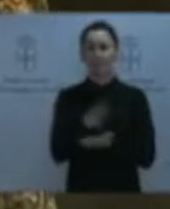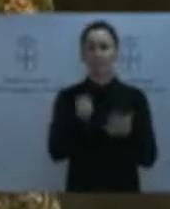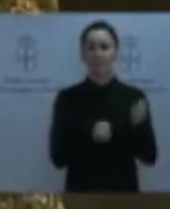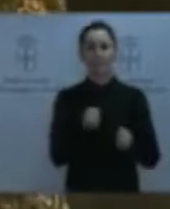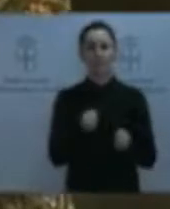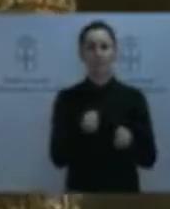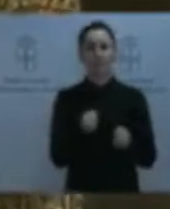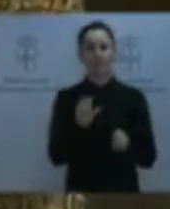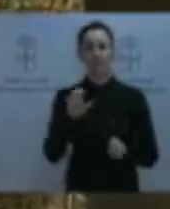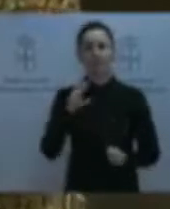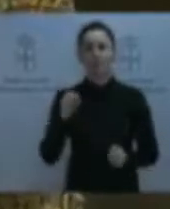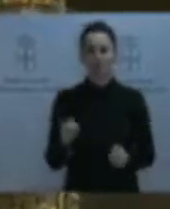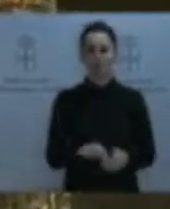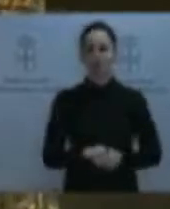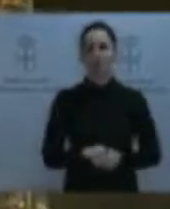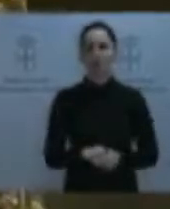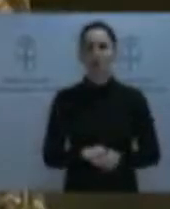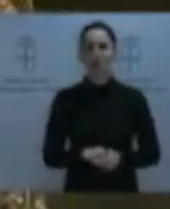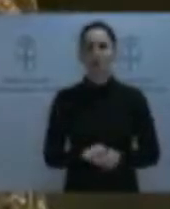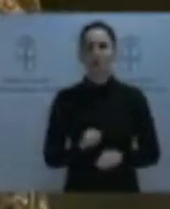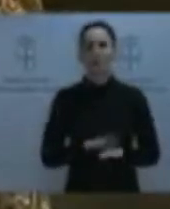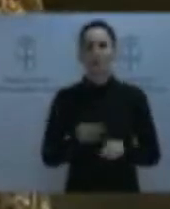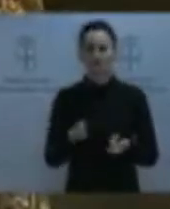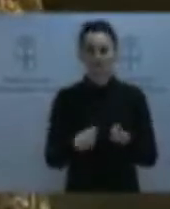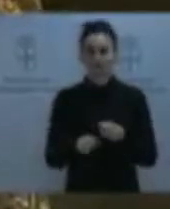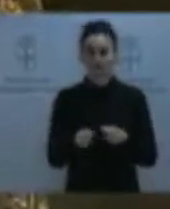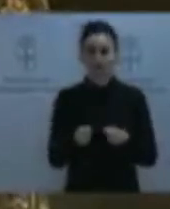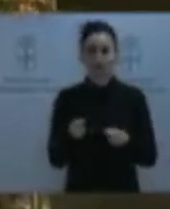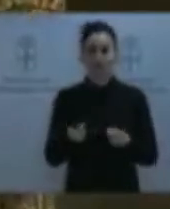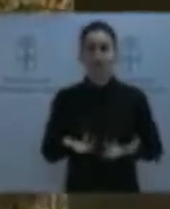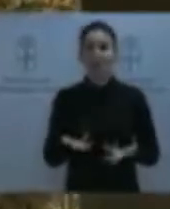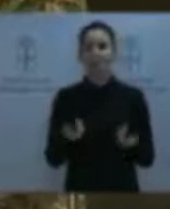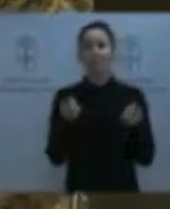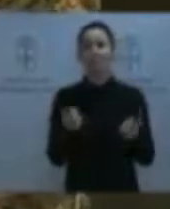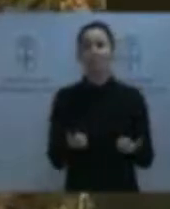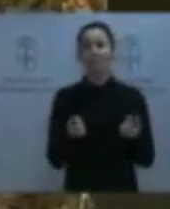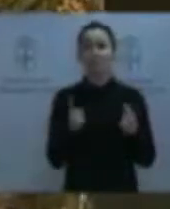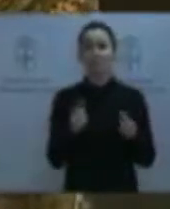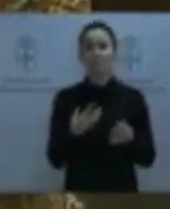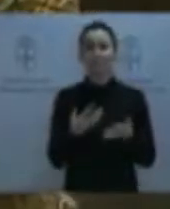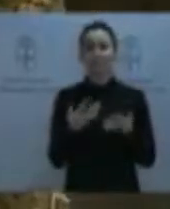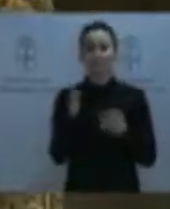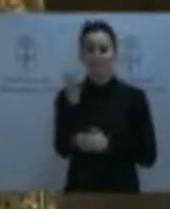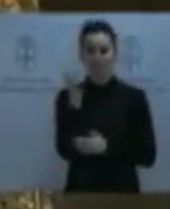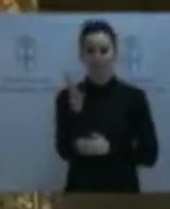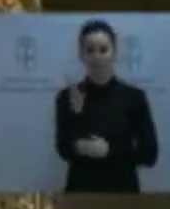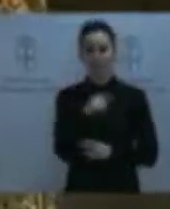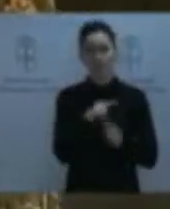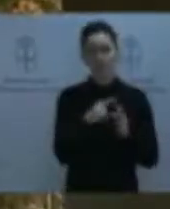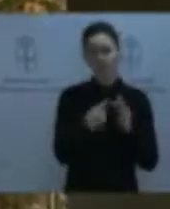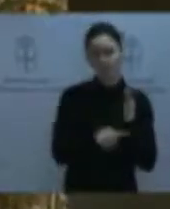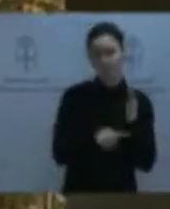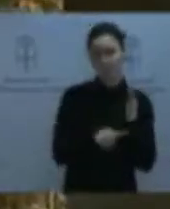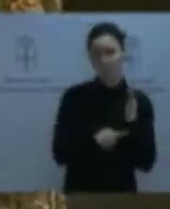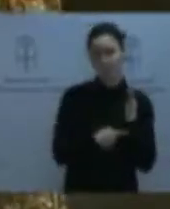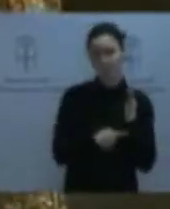cadenas de comercialización. Solo hay 4 industrias artesanales asturianas que producen en ecológico derivados de la leche, en